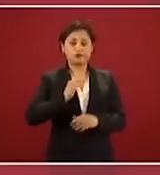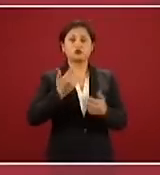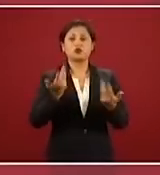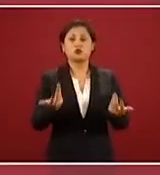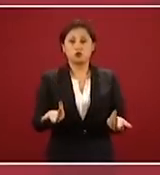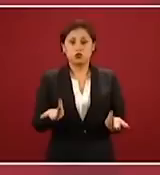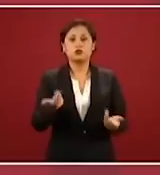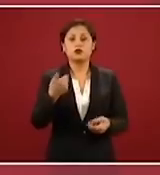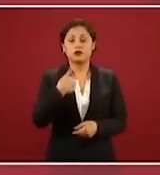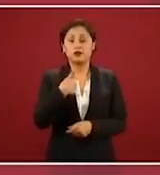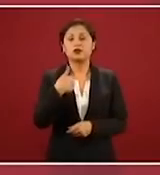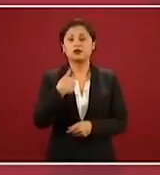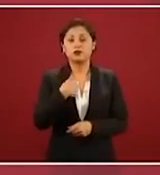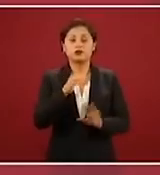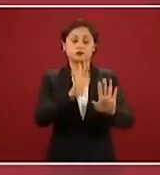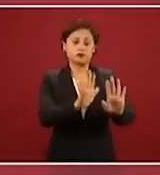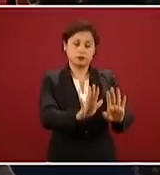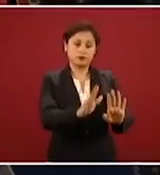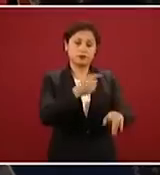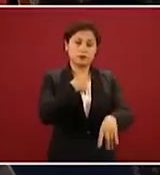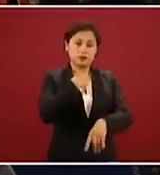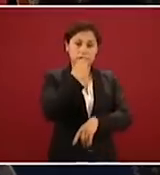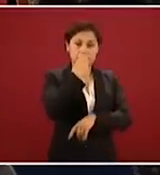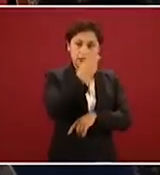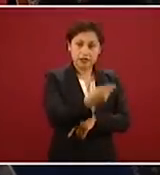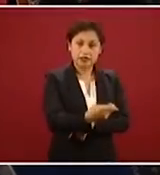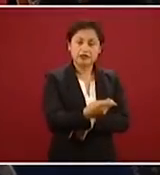Entonces yo tuve que explicarle, ¿no?,